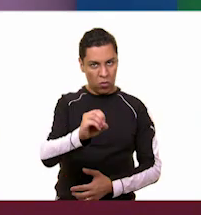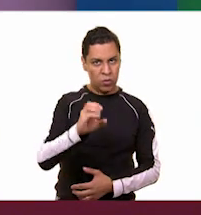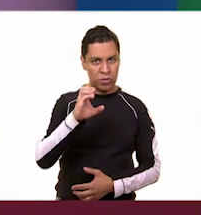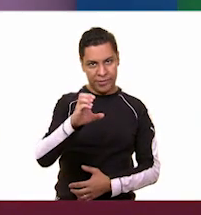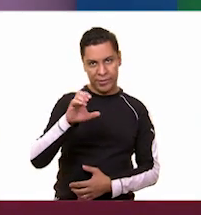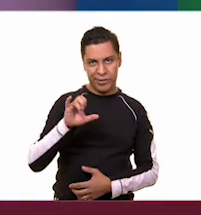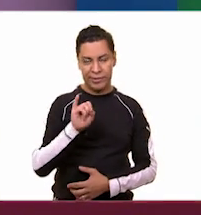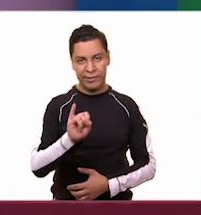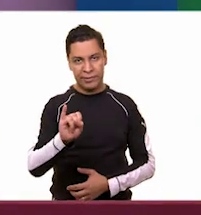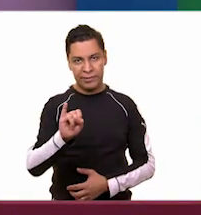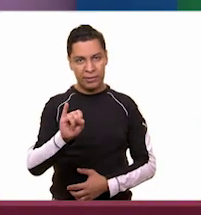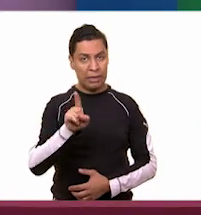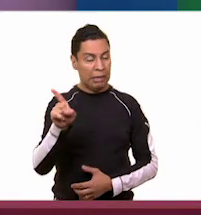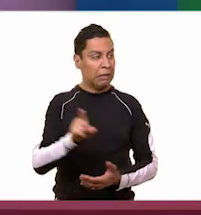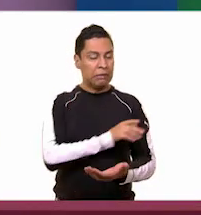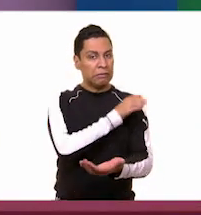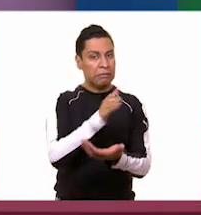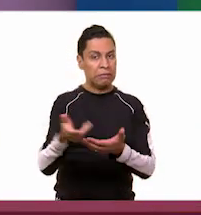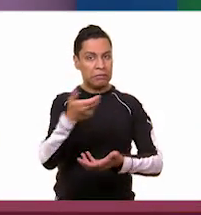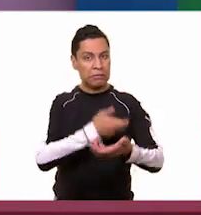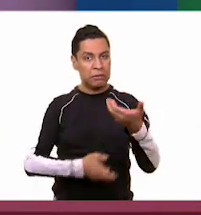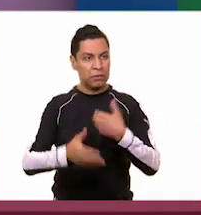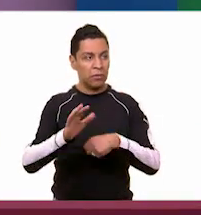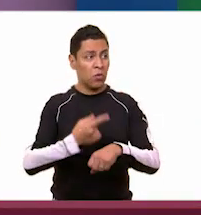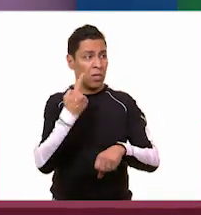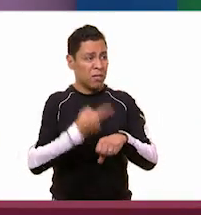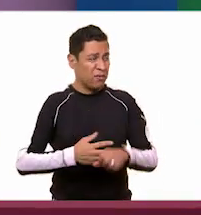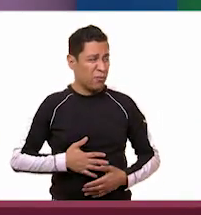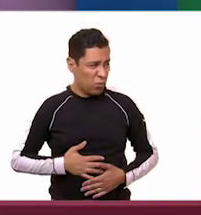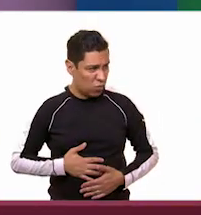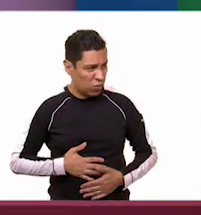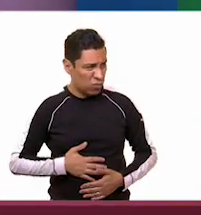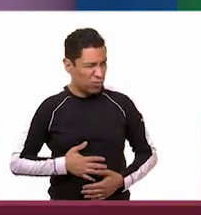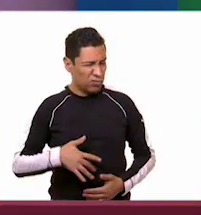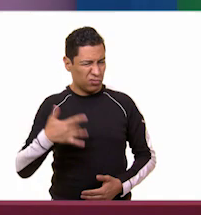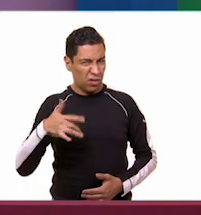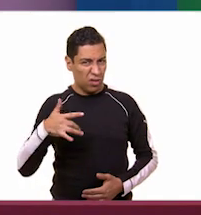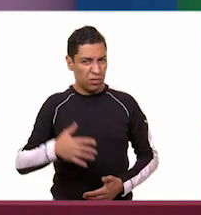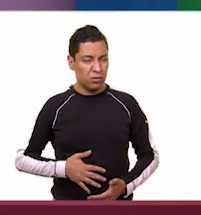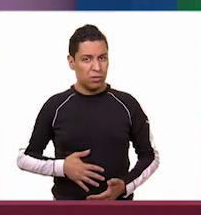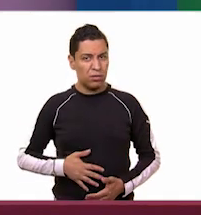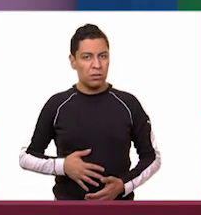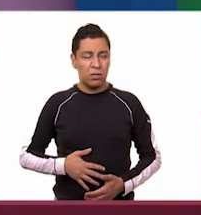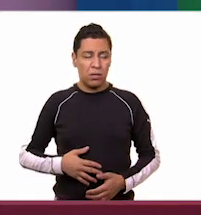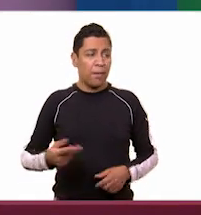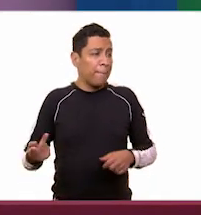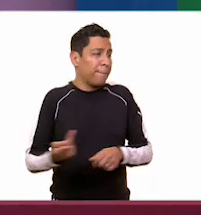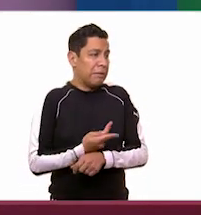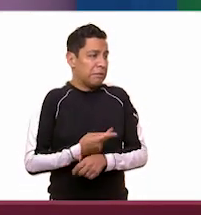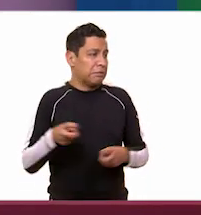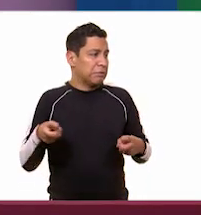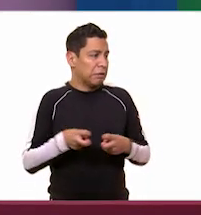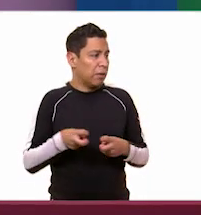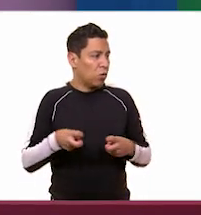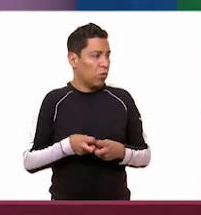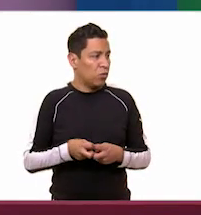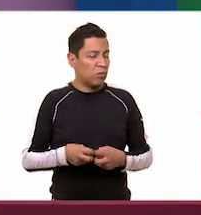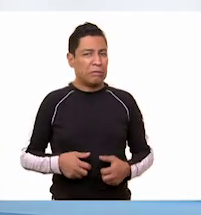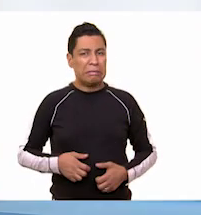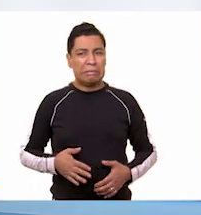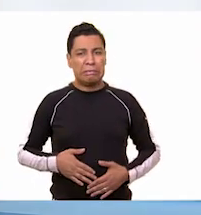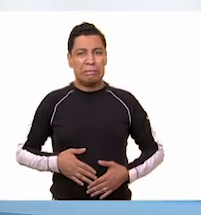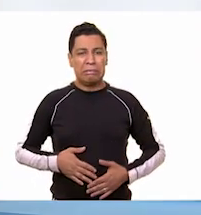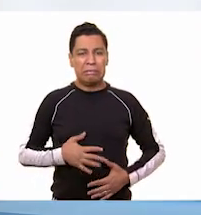hubiera asistido a la convivencia porque se enfermó del estómago. Y bueno, eso pasa a veces por los nervios. Sí,